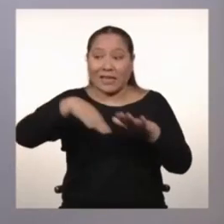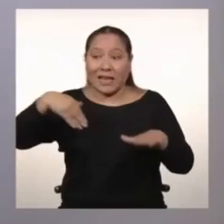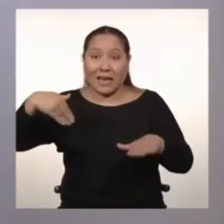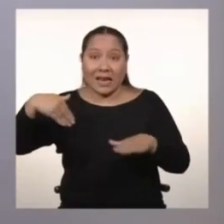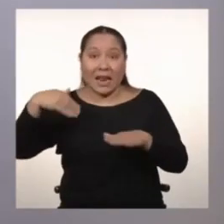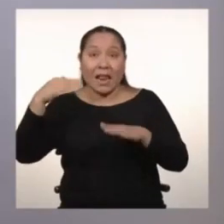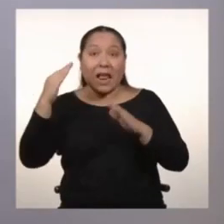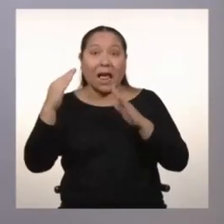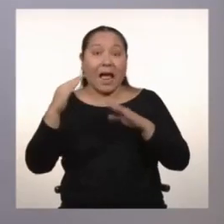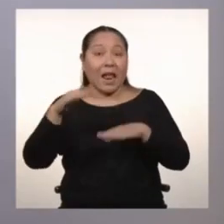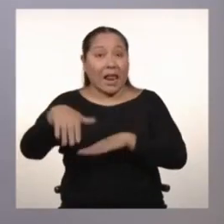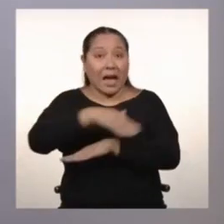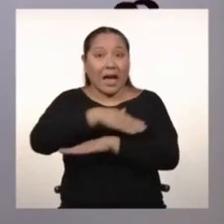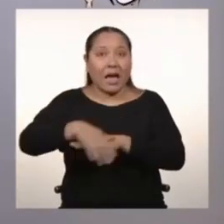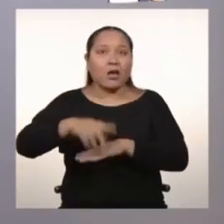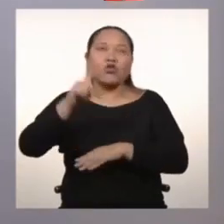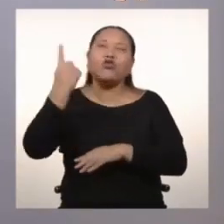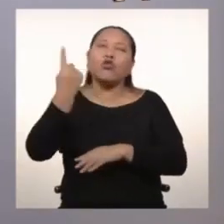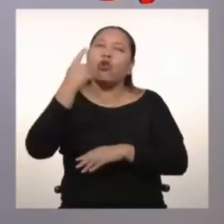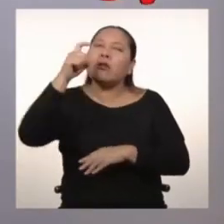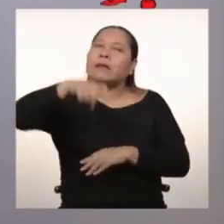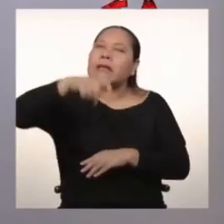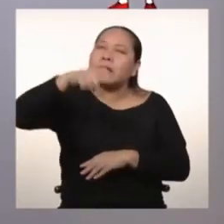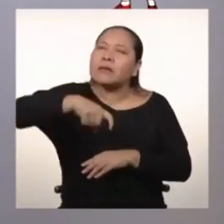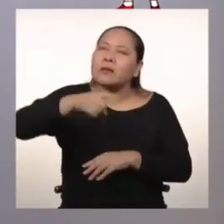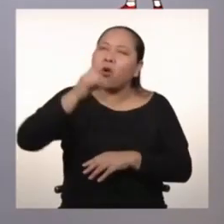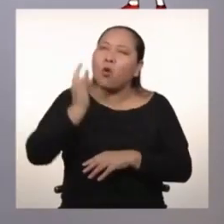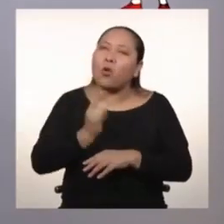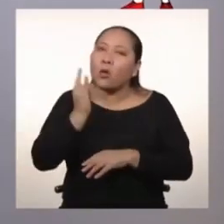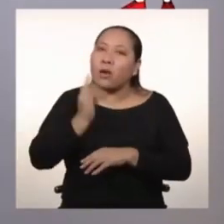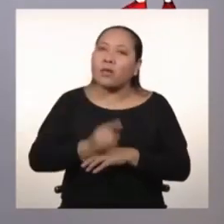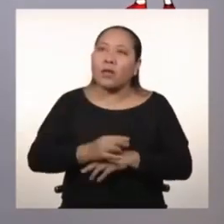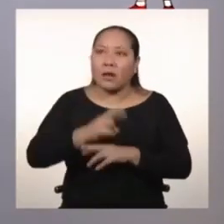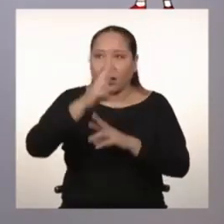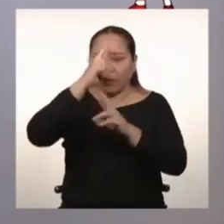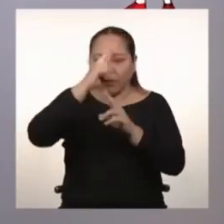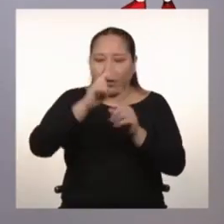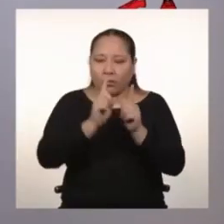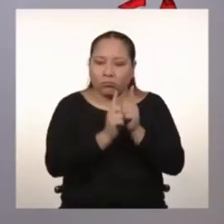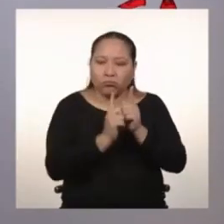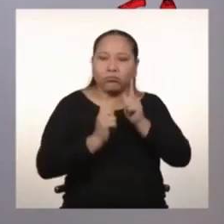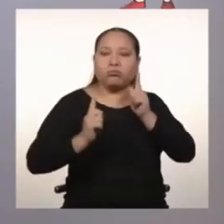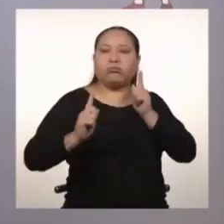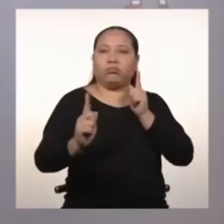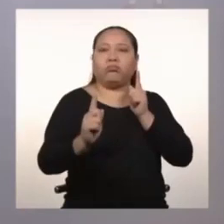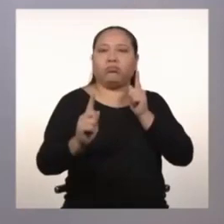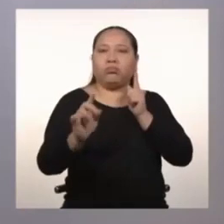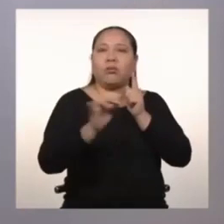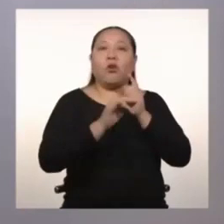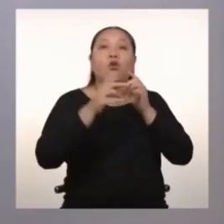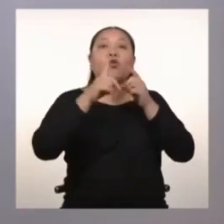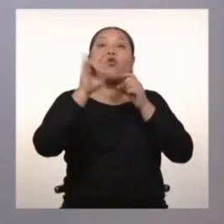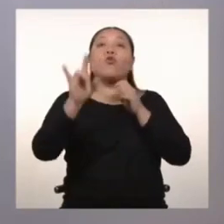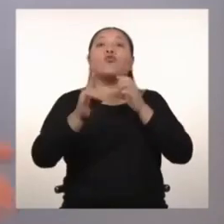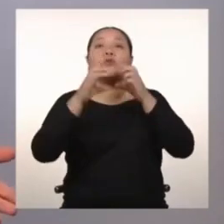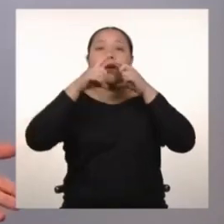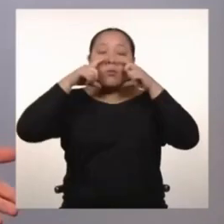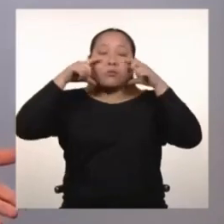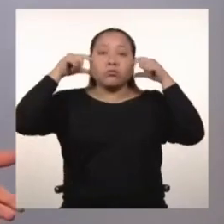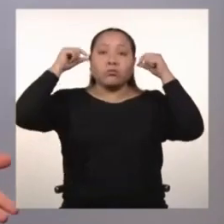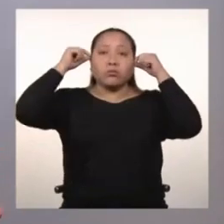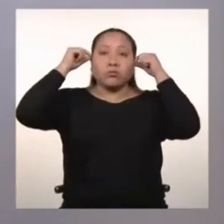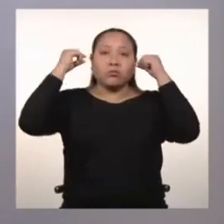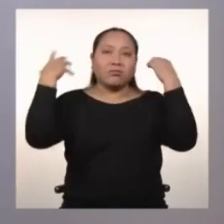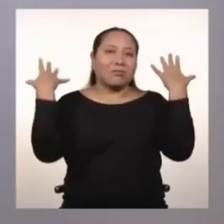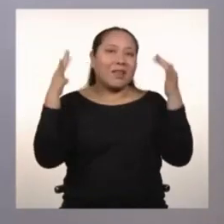sea solo cuando sea necesario, respetando el metro de distancia y usando su mascarilla.